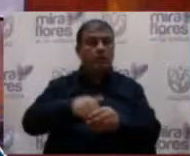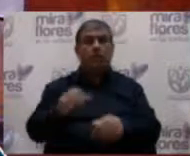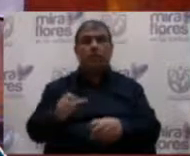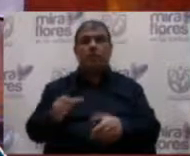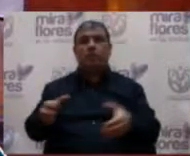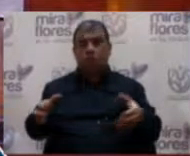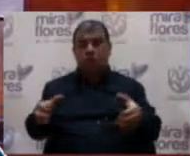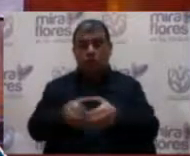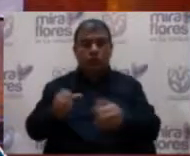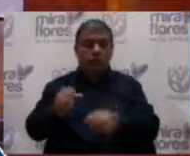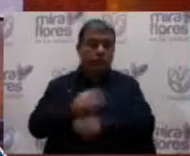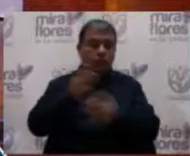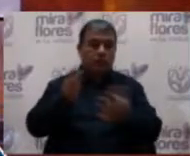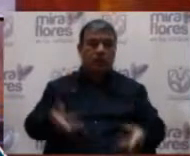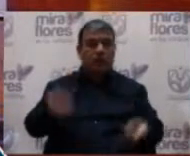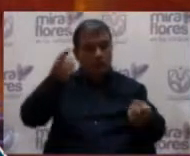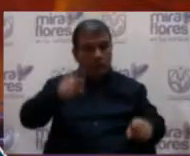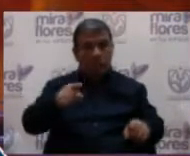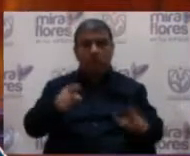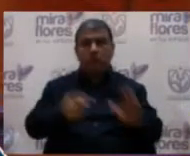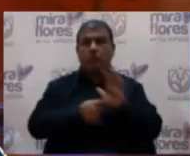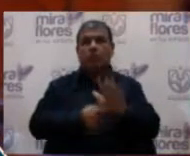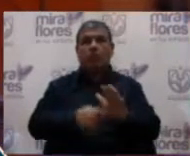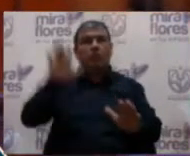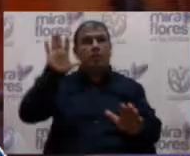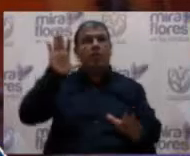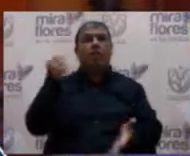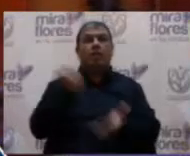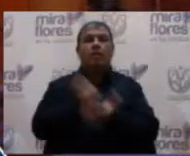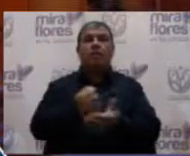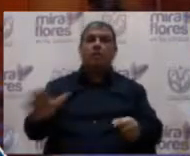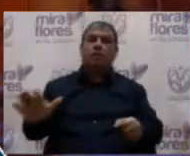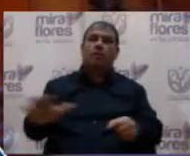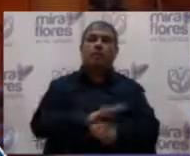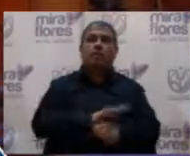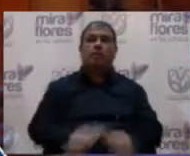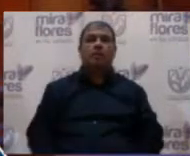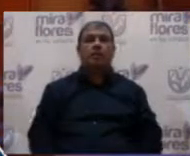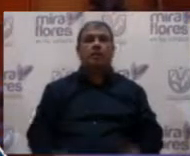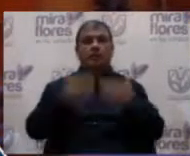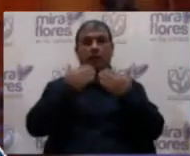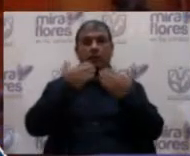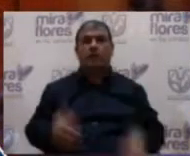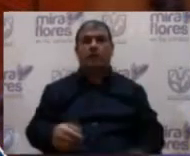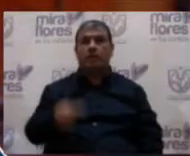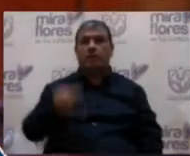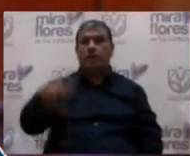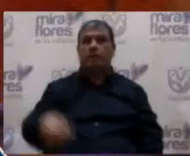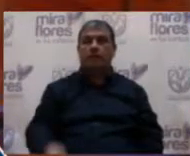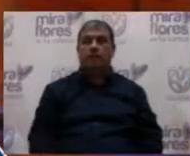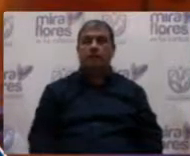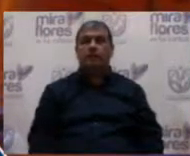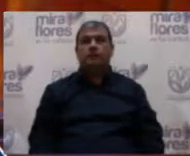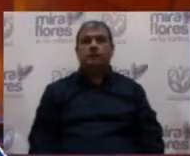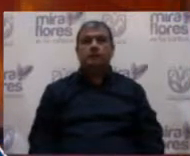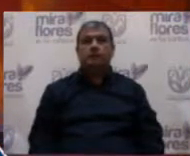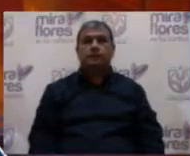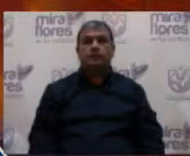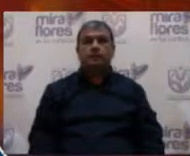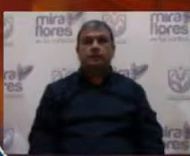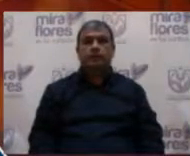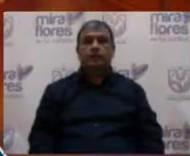estén a favor, sin expresarlo en señal de conformidad. Aprobado por unanimidad de votos. Muchas gracias. Vamos al siguiente punto, por favor.